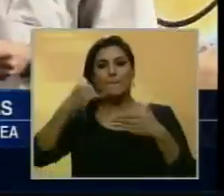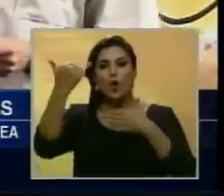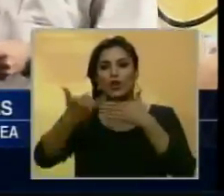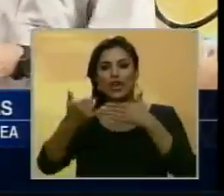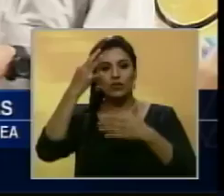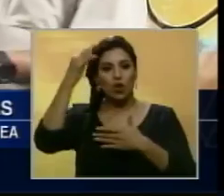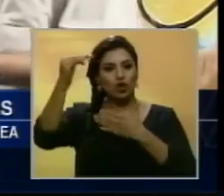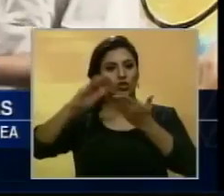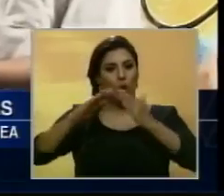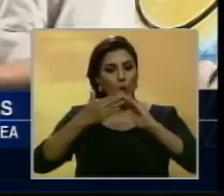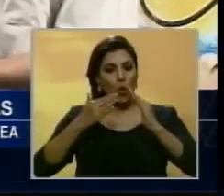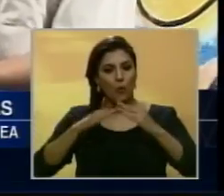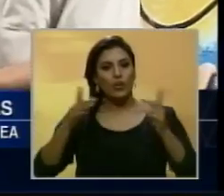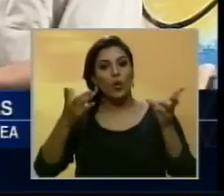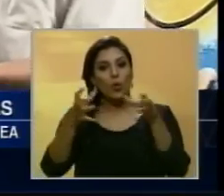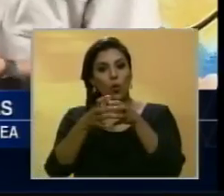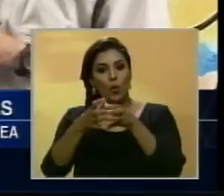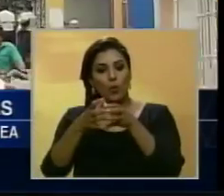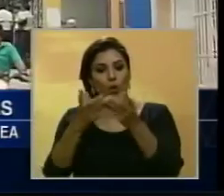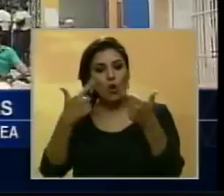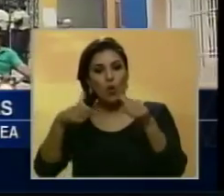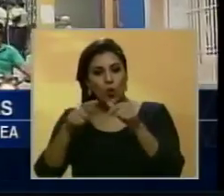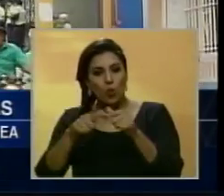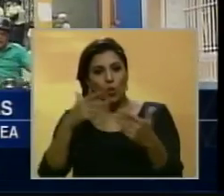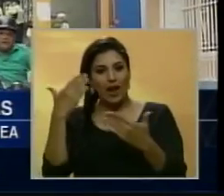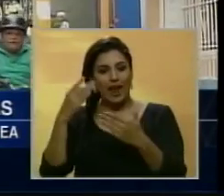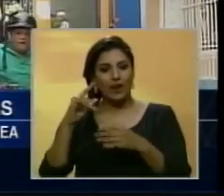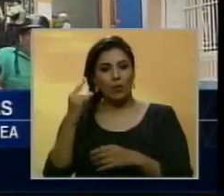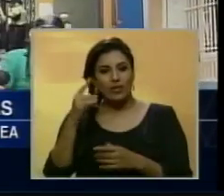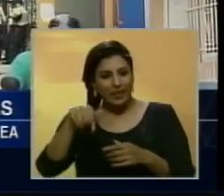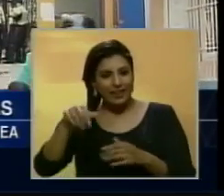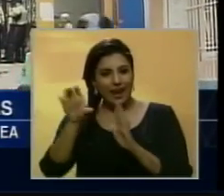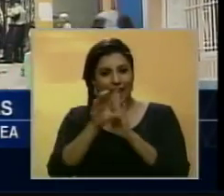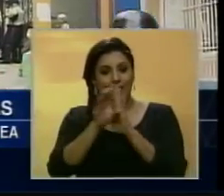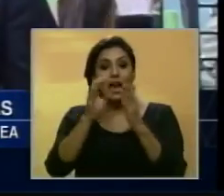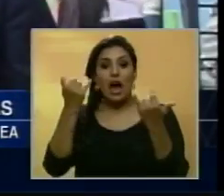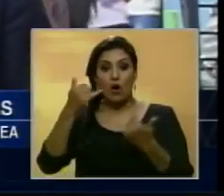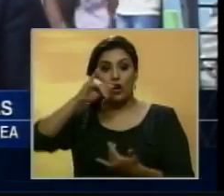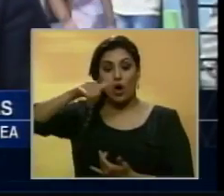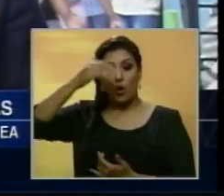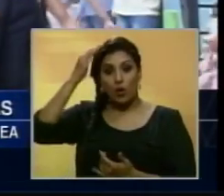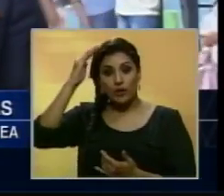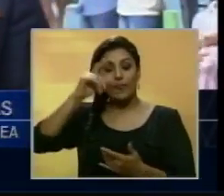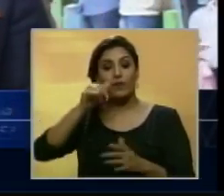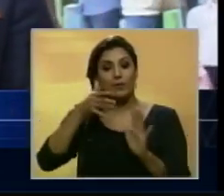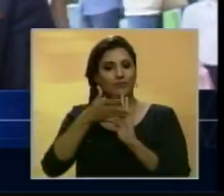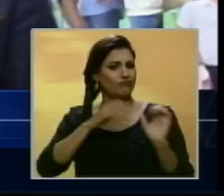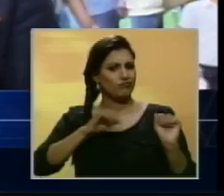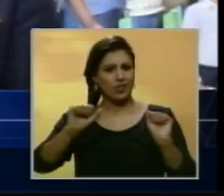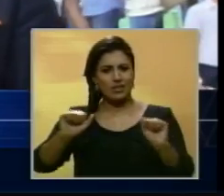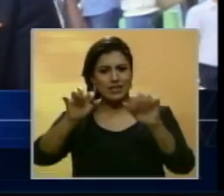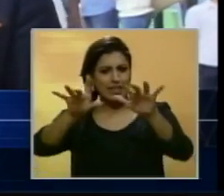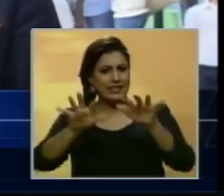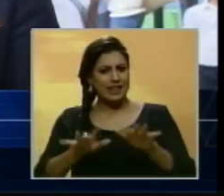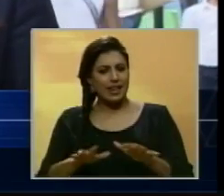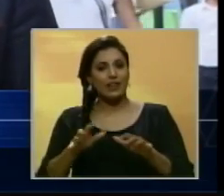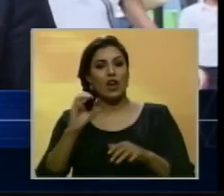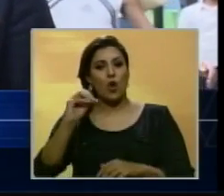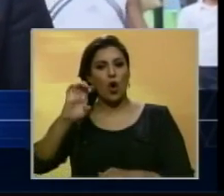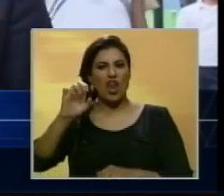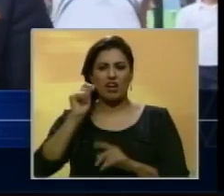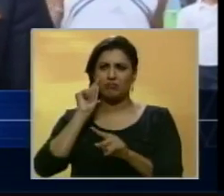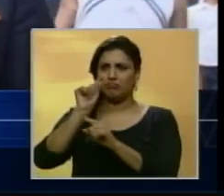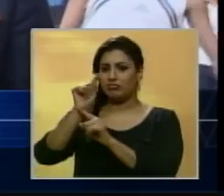consejos comunales del sector Carbonel de Lomas Urdaneta. Jorge Rodríguez también manifestó su rechazo al secretario general de la OEA,